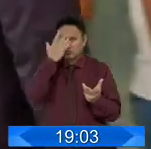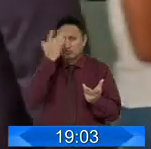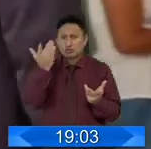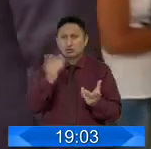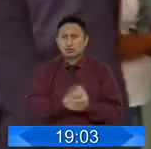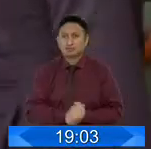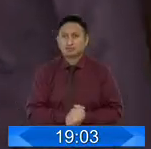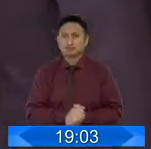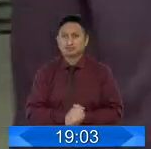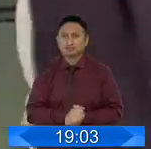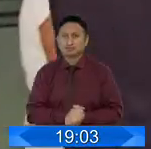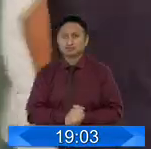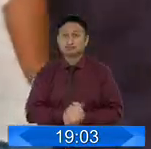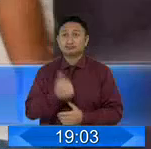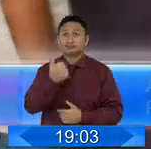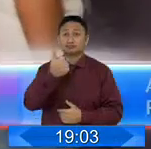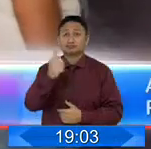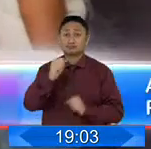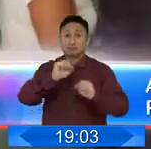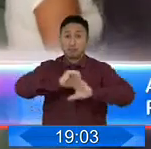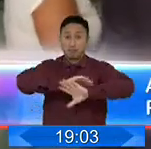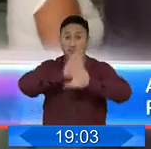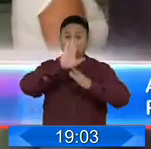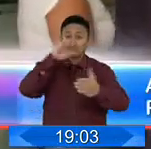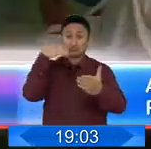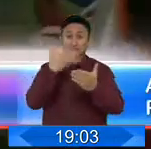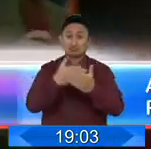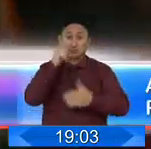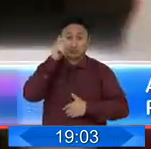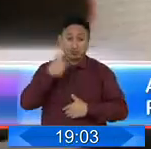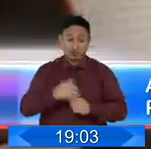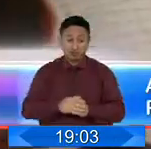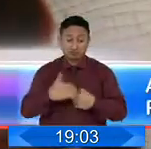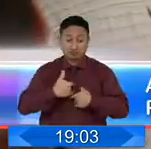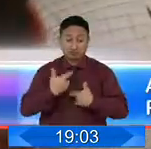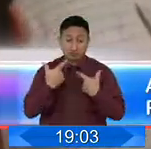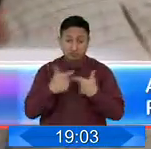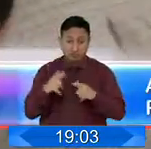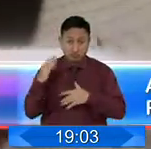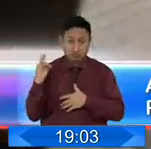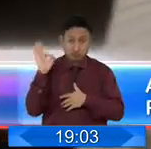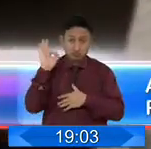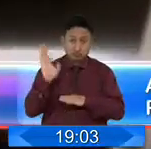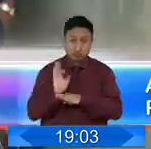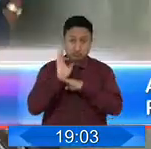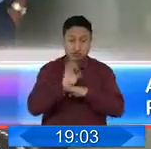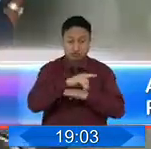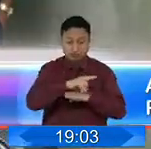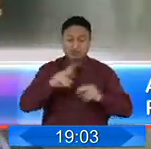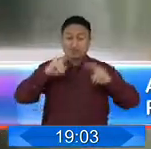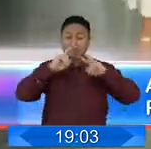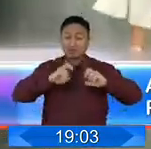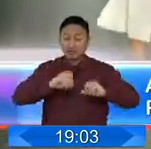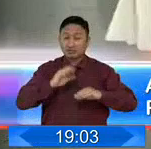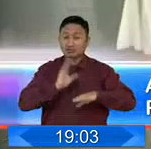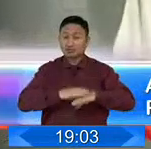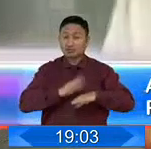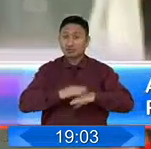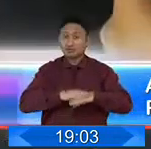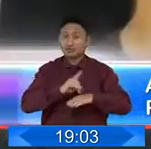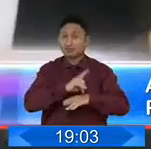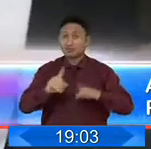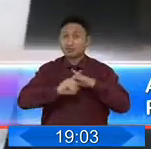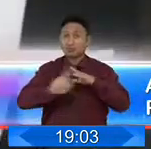A las 10 en la fiscalía para dar su versión libre y voluntaria en la investigación por presunto fraude procesal. Bueno, en